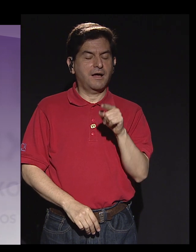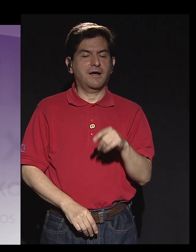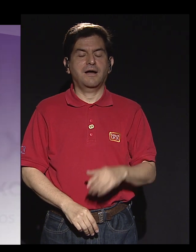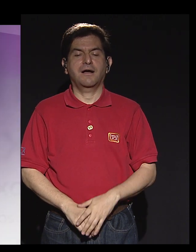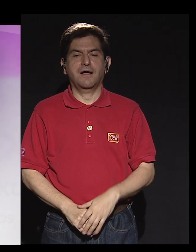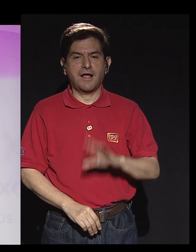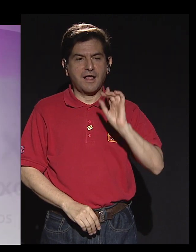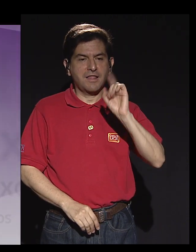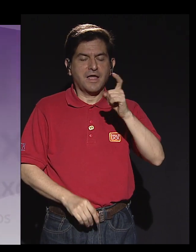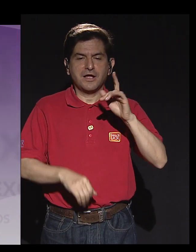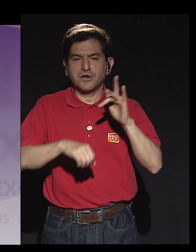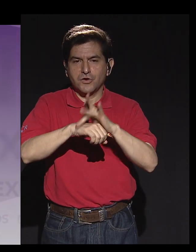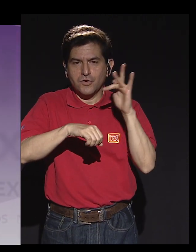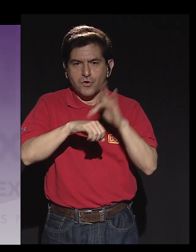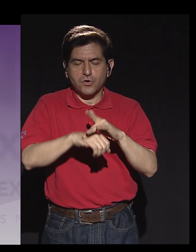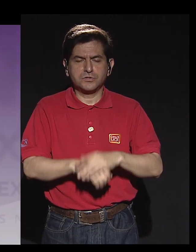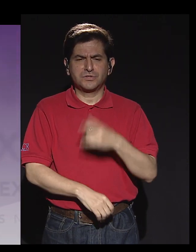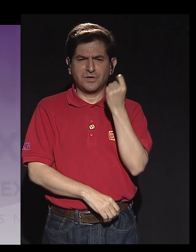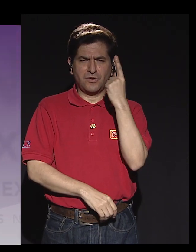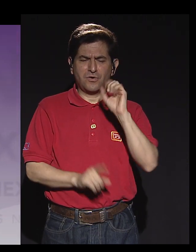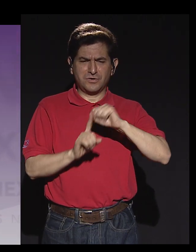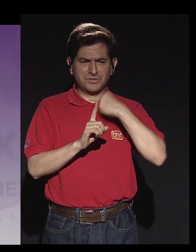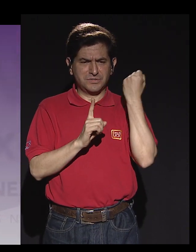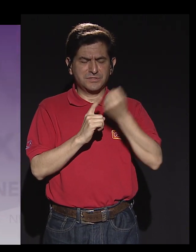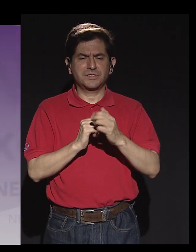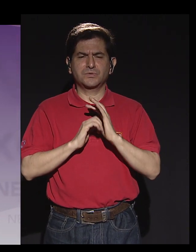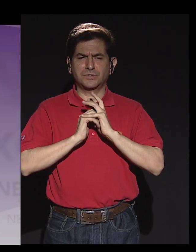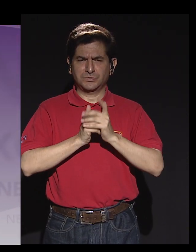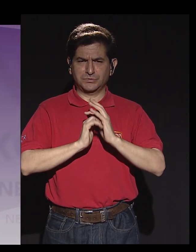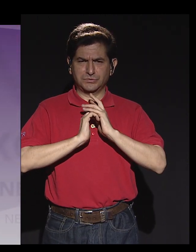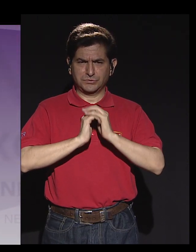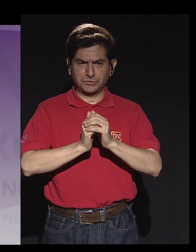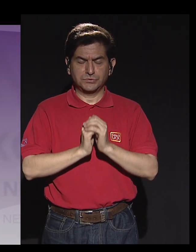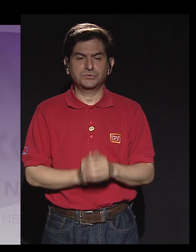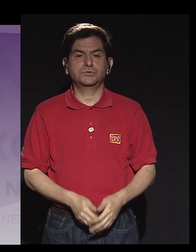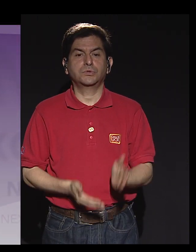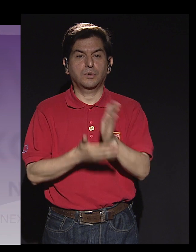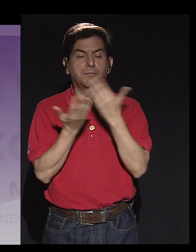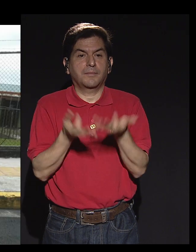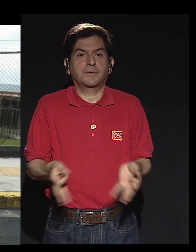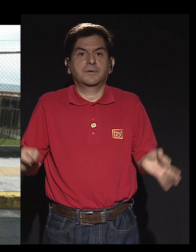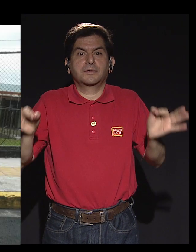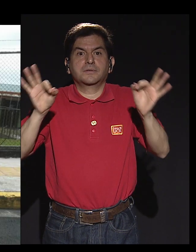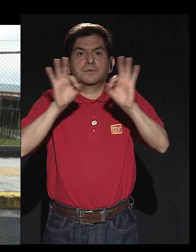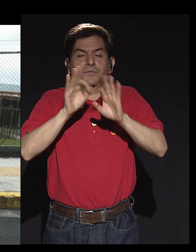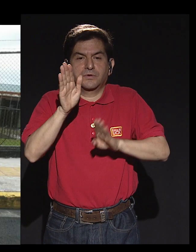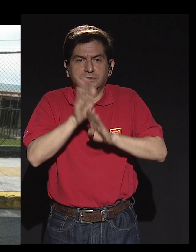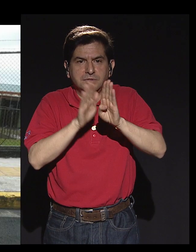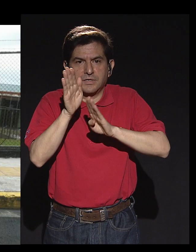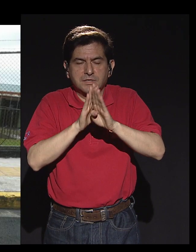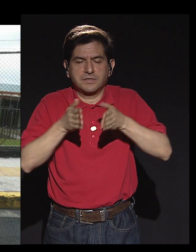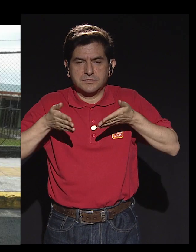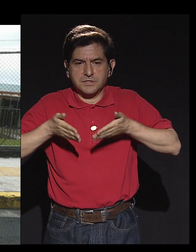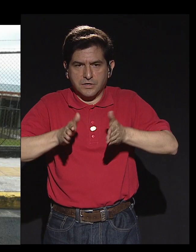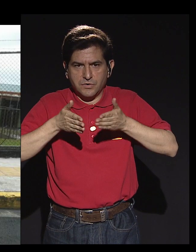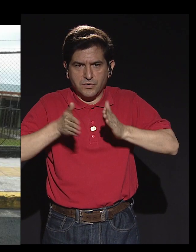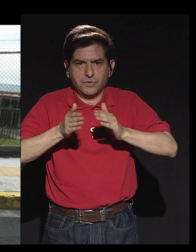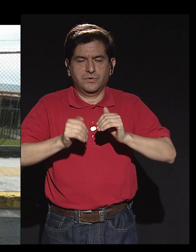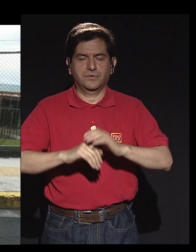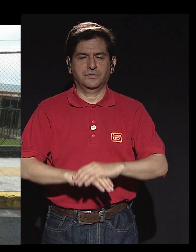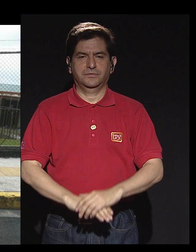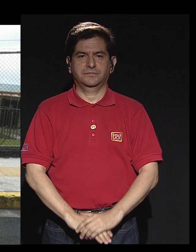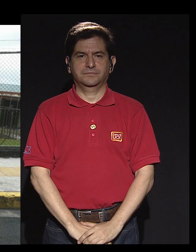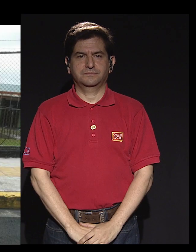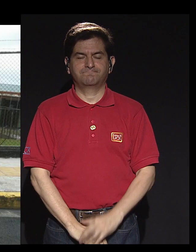niños. Contar con la información que le permita a los padres y a las madres obtener un diagnóstico temprano y comprender